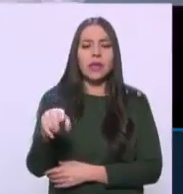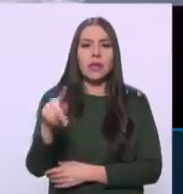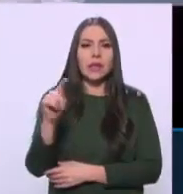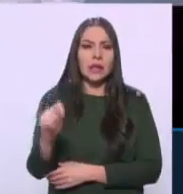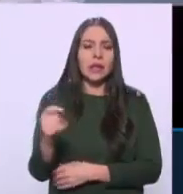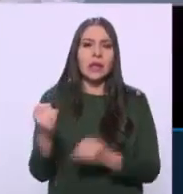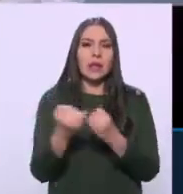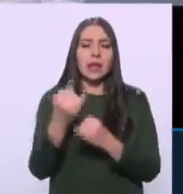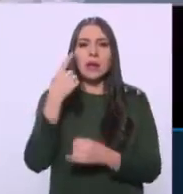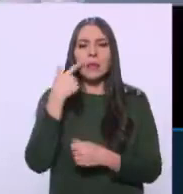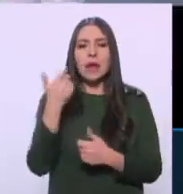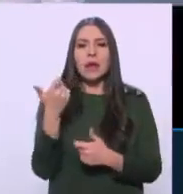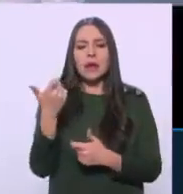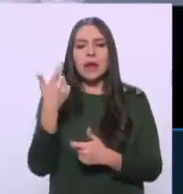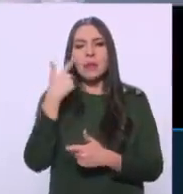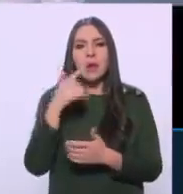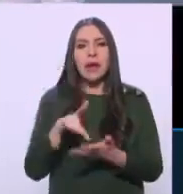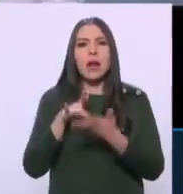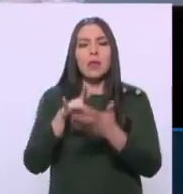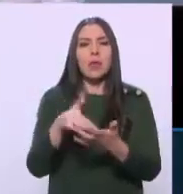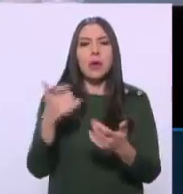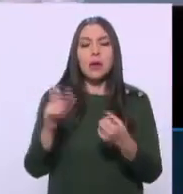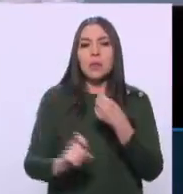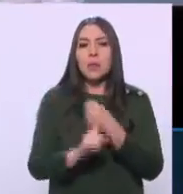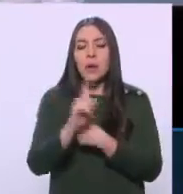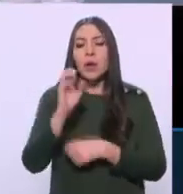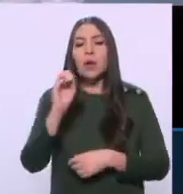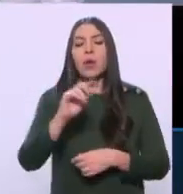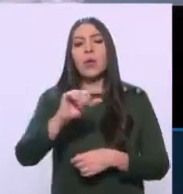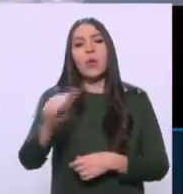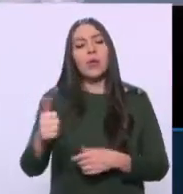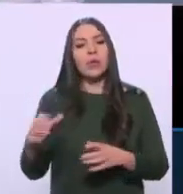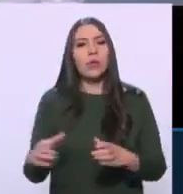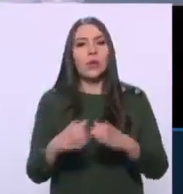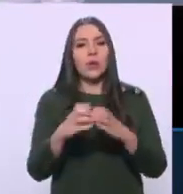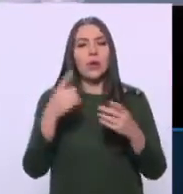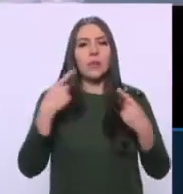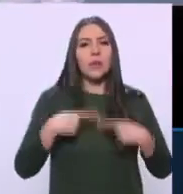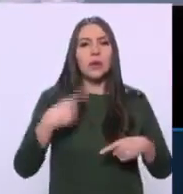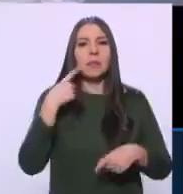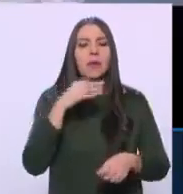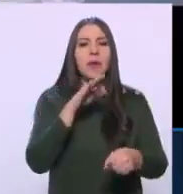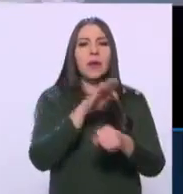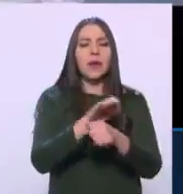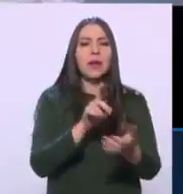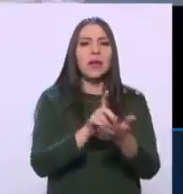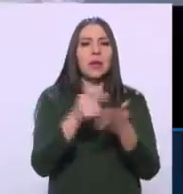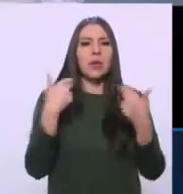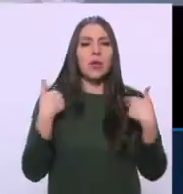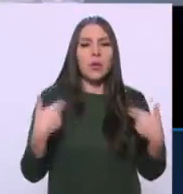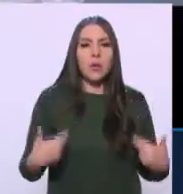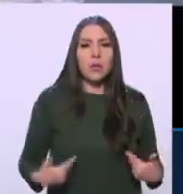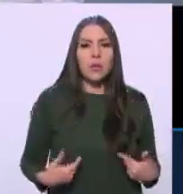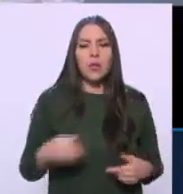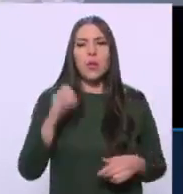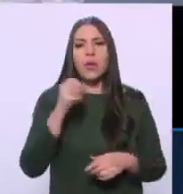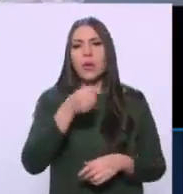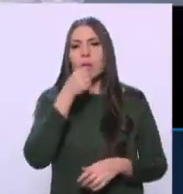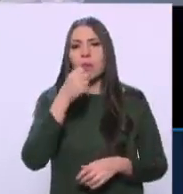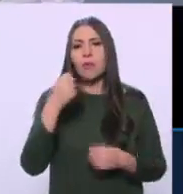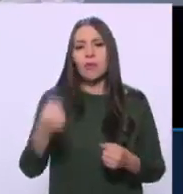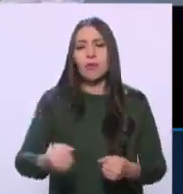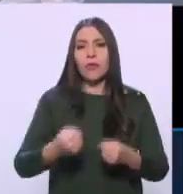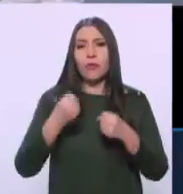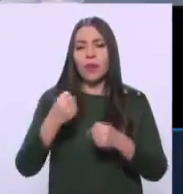financiera, o estos fondos de protección a personas defensoras de derechos humanos y terroristas en un contexto de violencia tan fuerte hacia